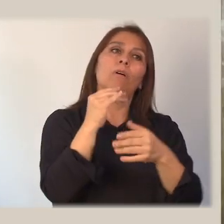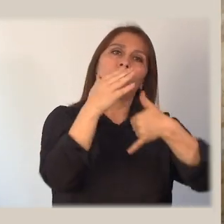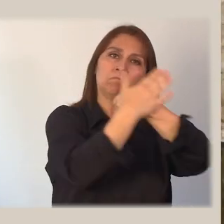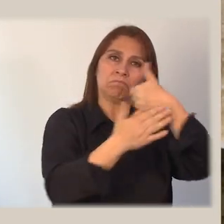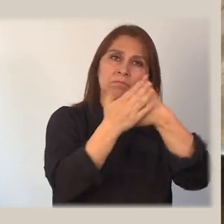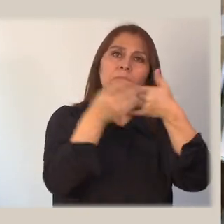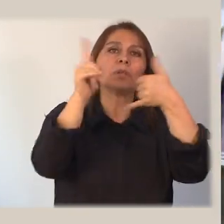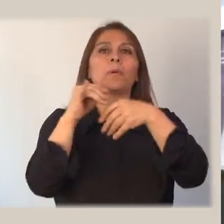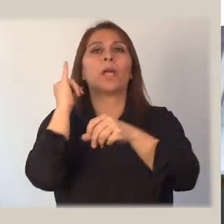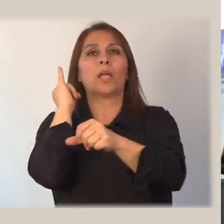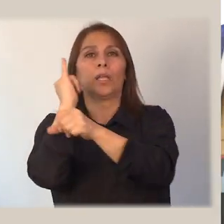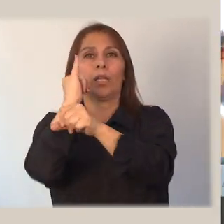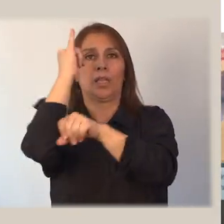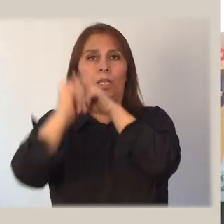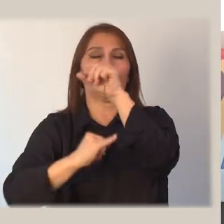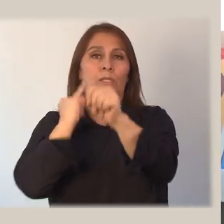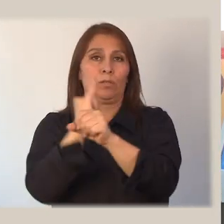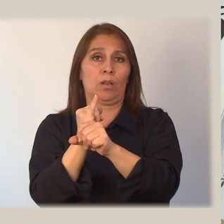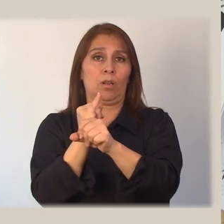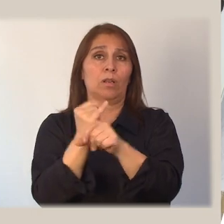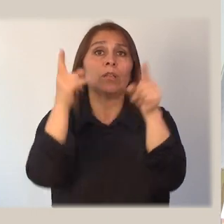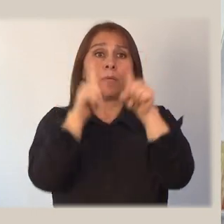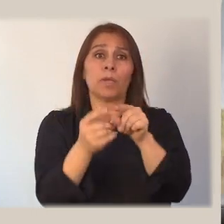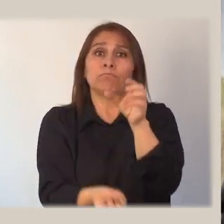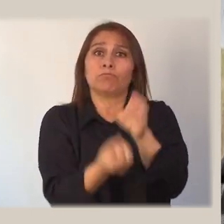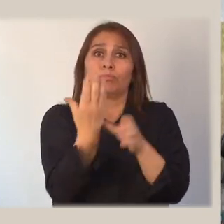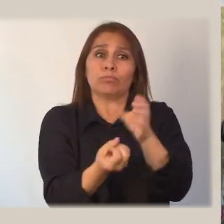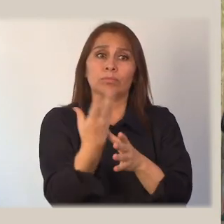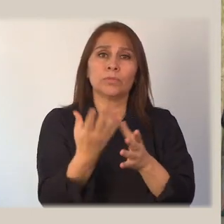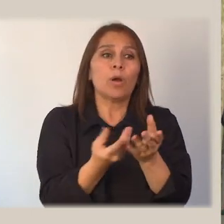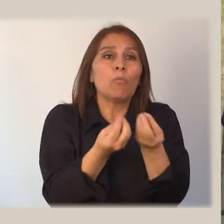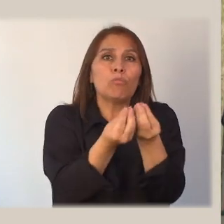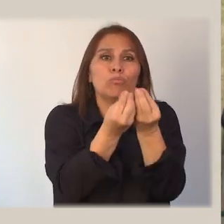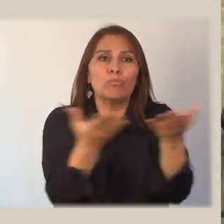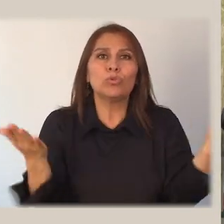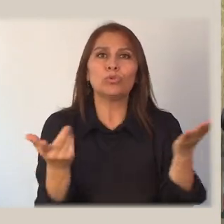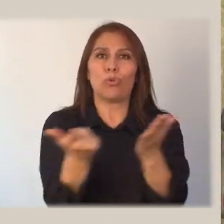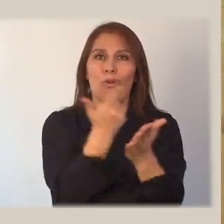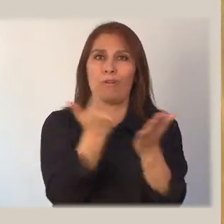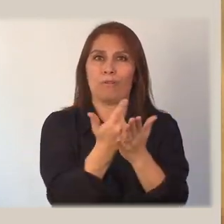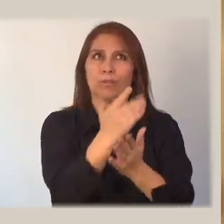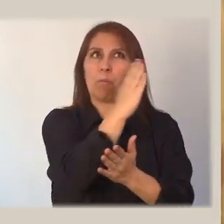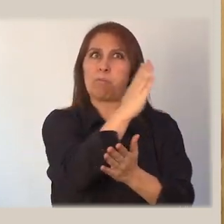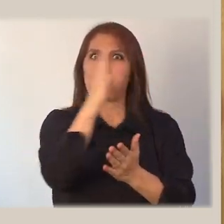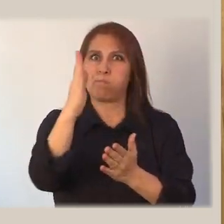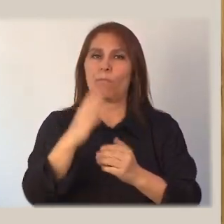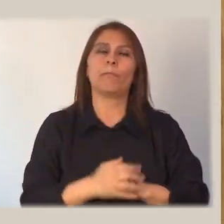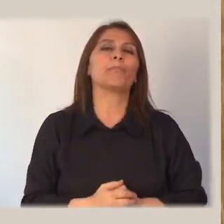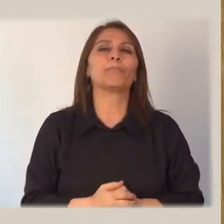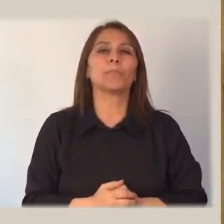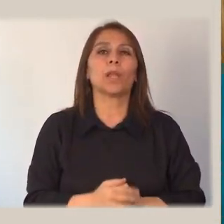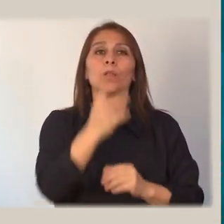libro nacionales e internacionales y se establecieron convenios de distribución virtual y física.